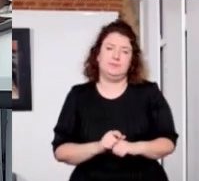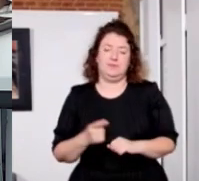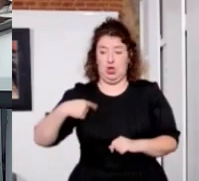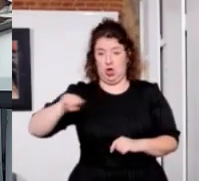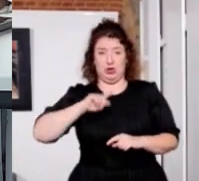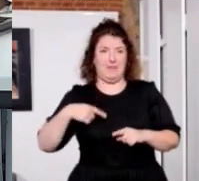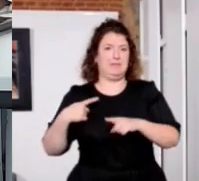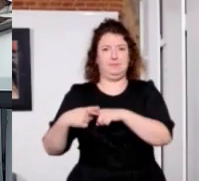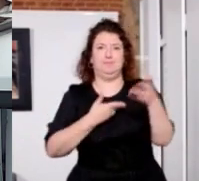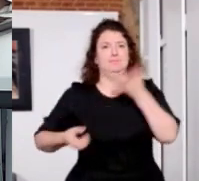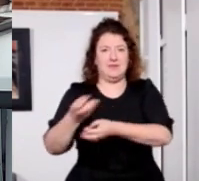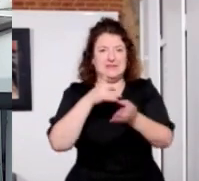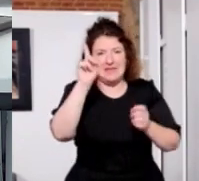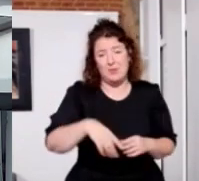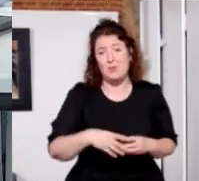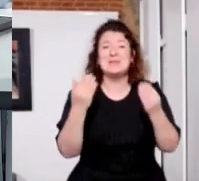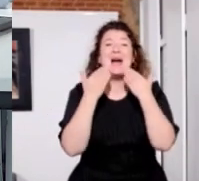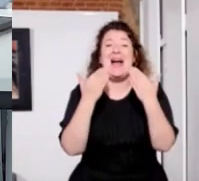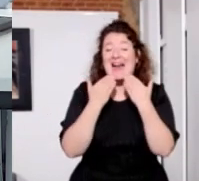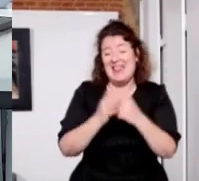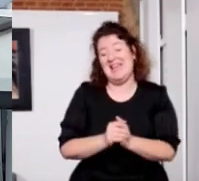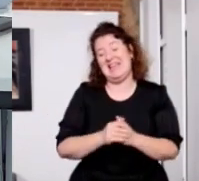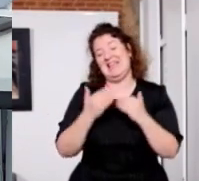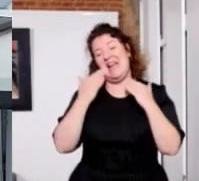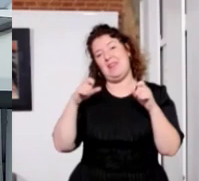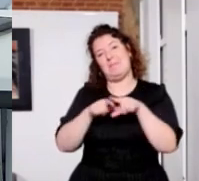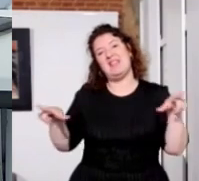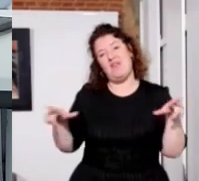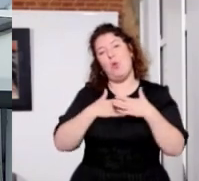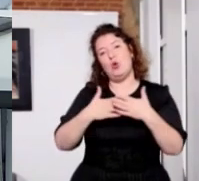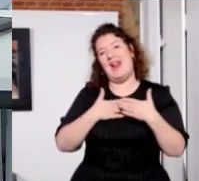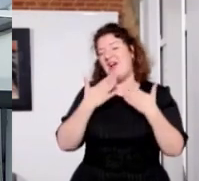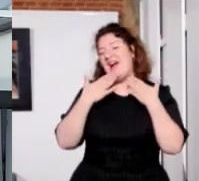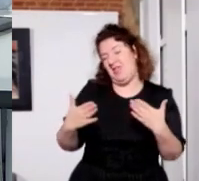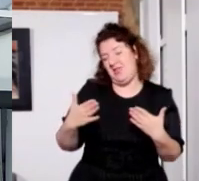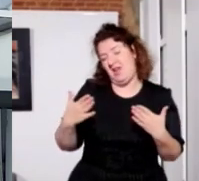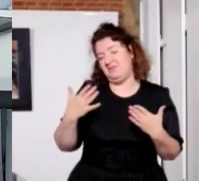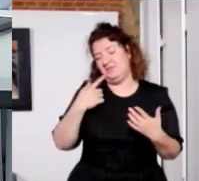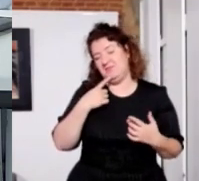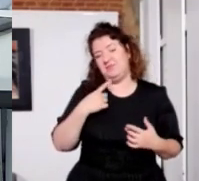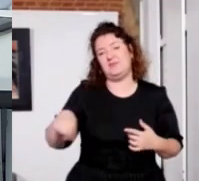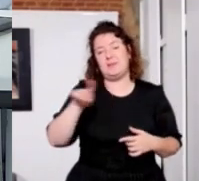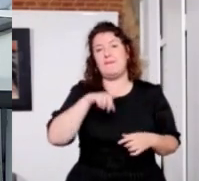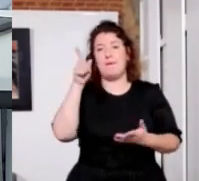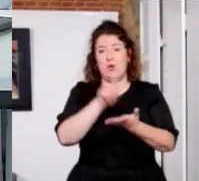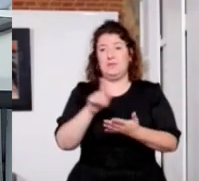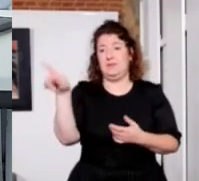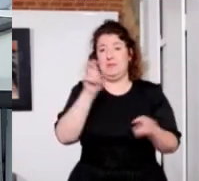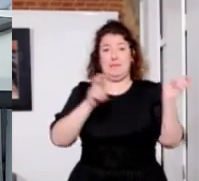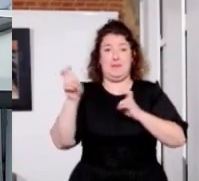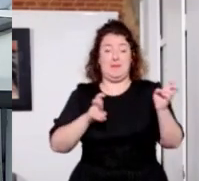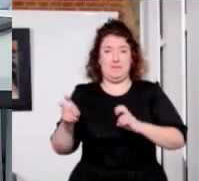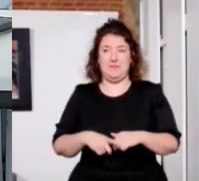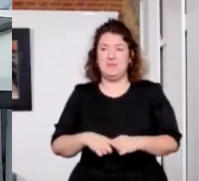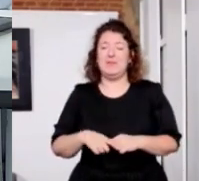nosotros. Así que muchísimas gracias, gracias desde la Plataforma de Voluntariado de España. Agradecer nuevamente vuestra presencia, los